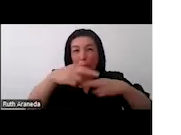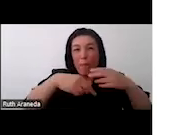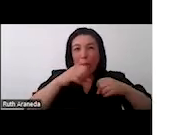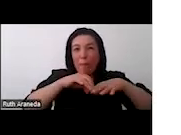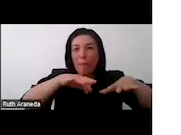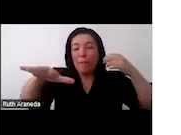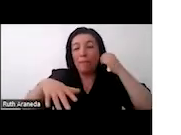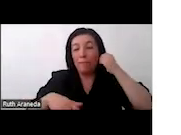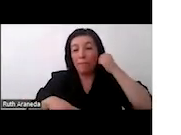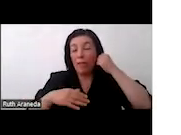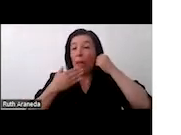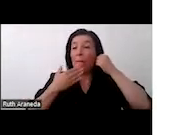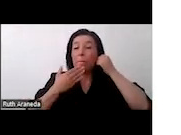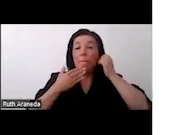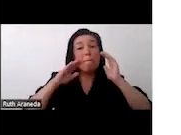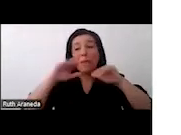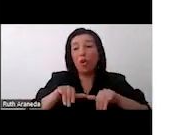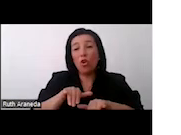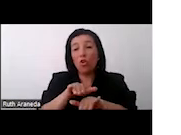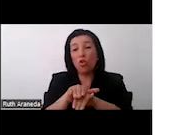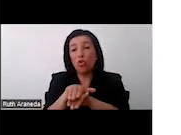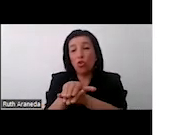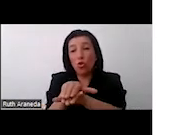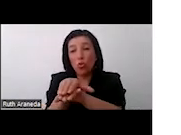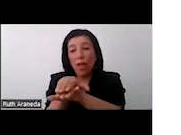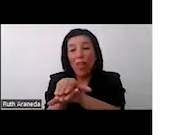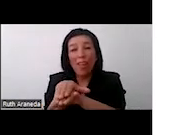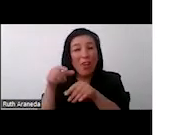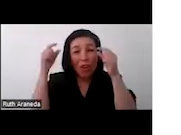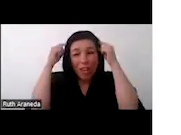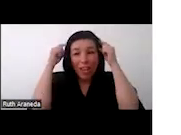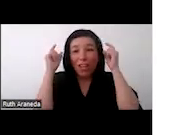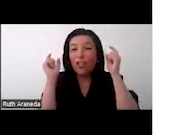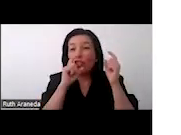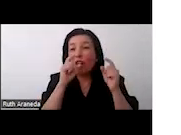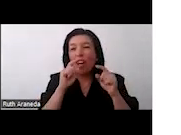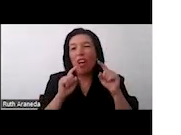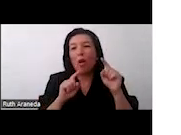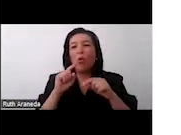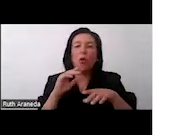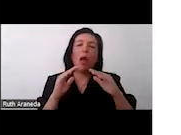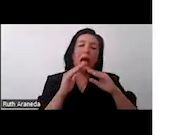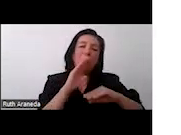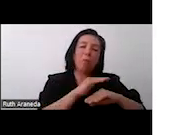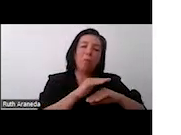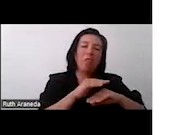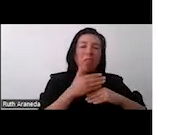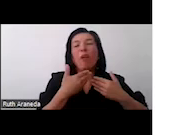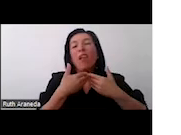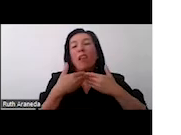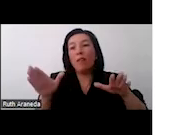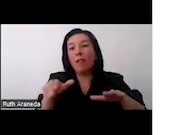con la tortuga de orejas rojas, que muchas personas la tienen como mascota, la liberan y causa estragos. Y